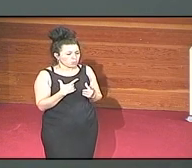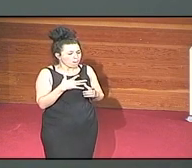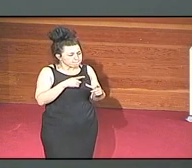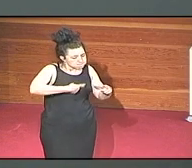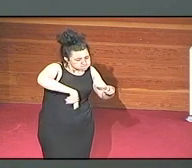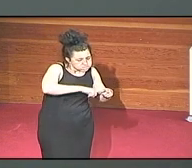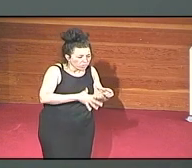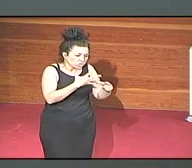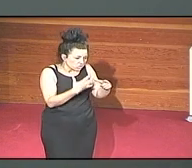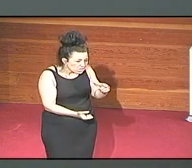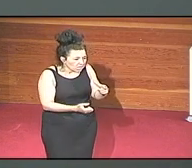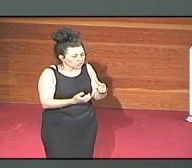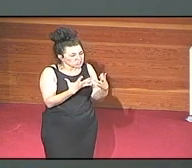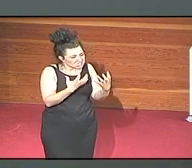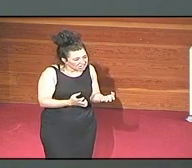de cosas